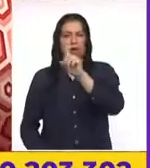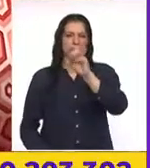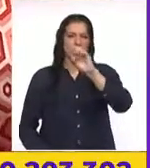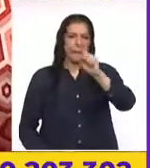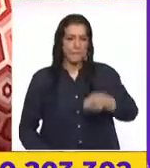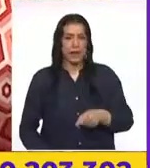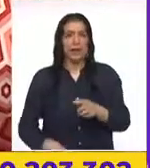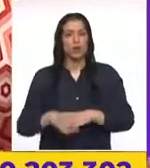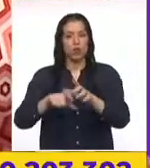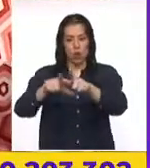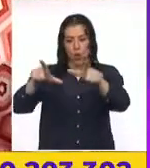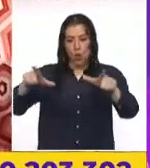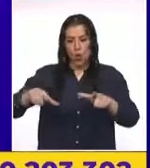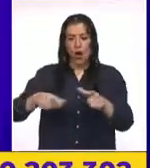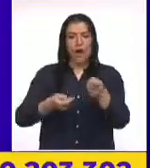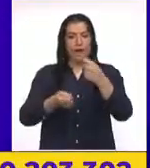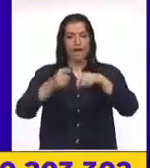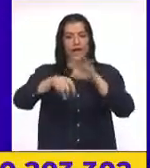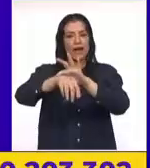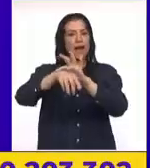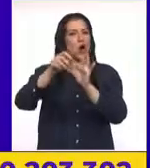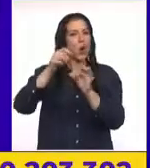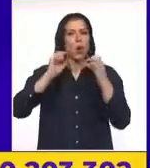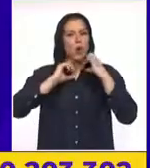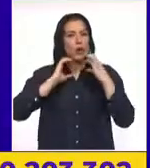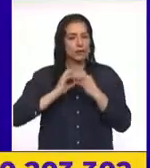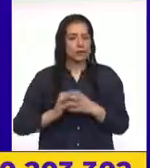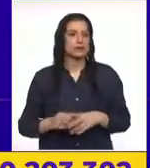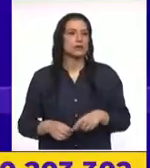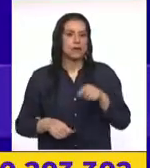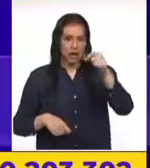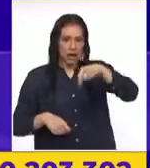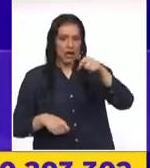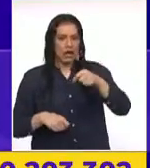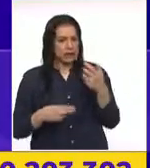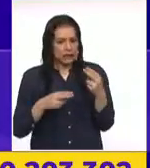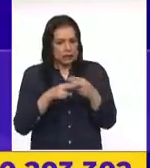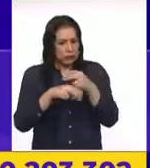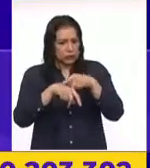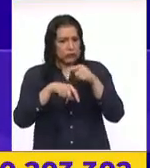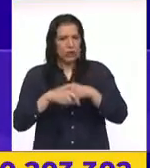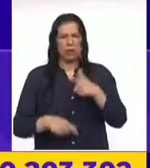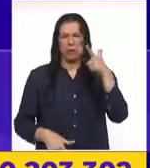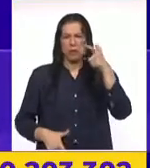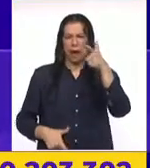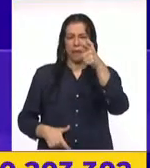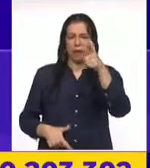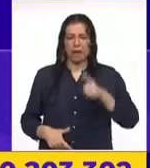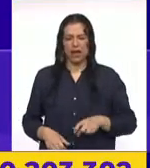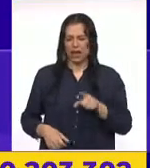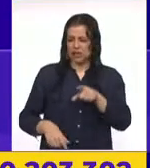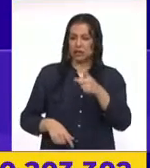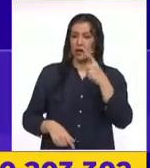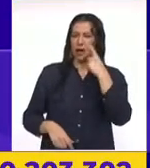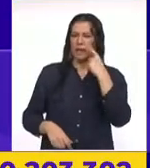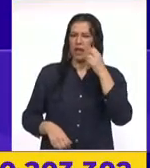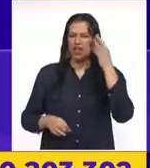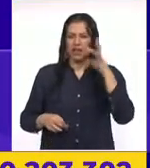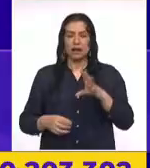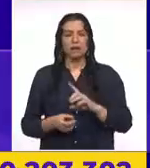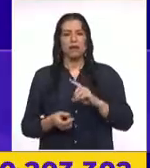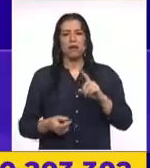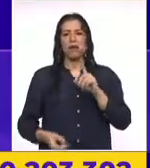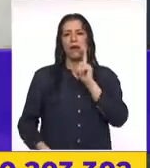de una joyería. Había balacera hace un rato. Había balacera hace un rato. Tuvo la osadía de hacerse pasar